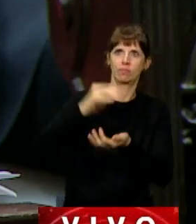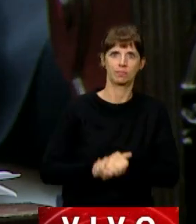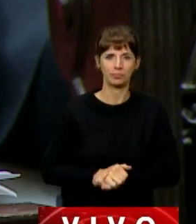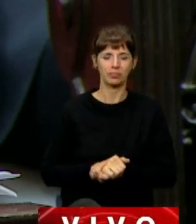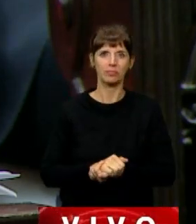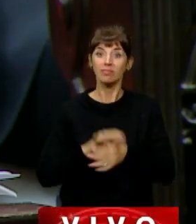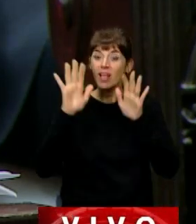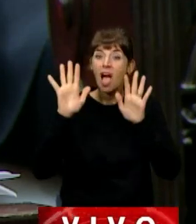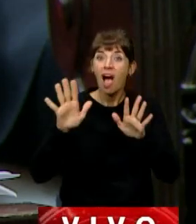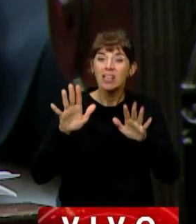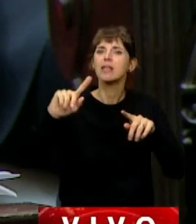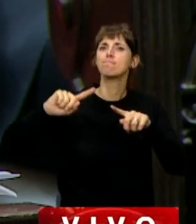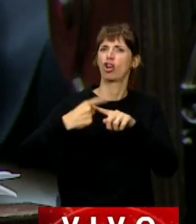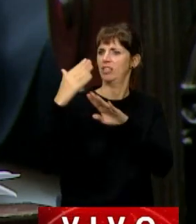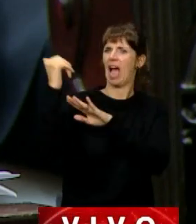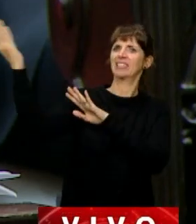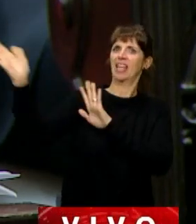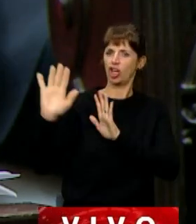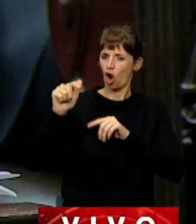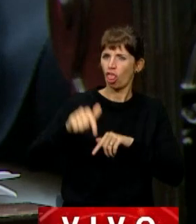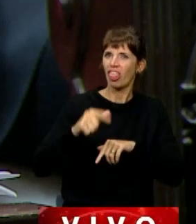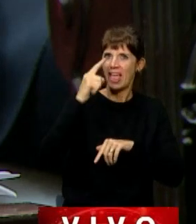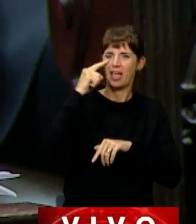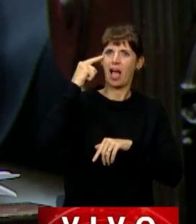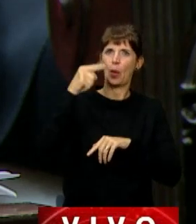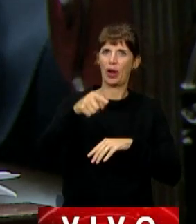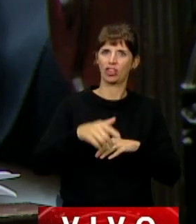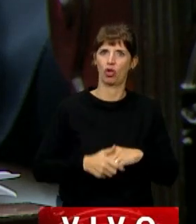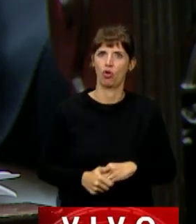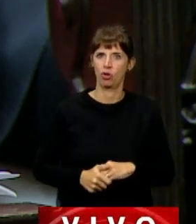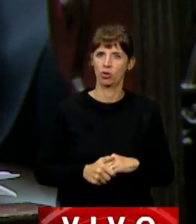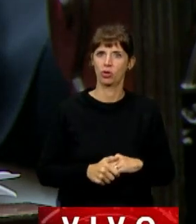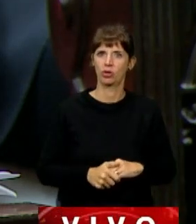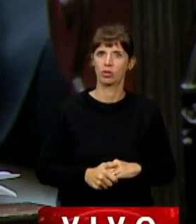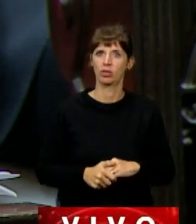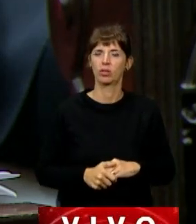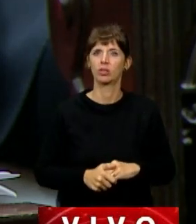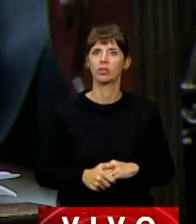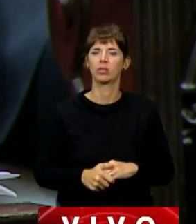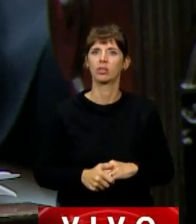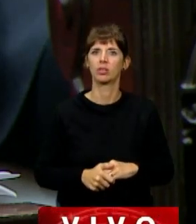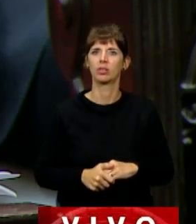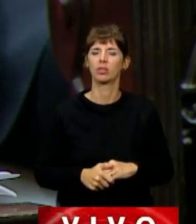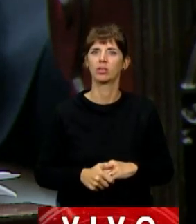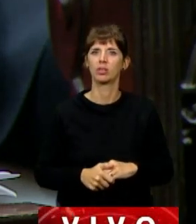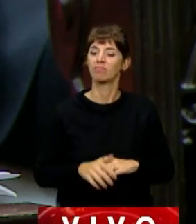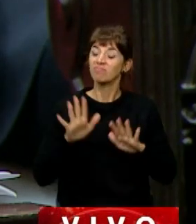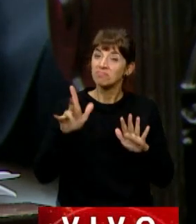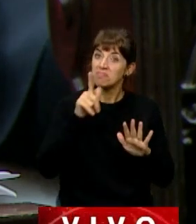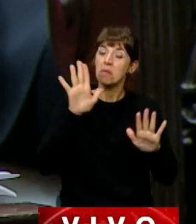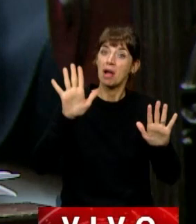política exterior que lleva adelante el presidente Alberto Fernández, y a mí me parece que es una